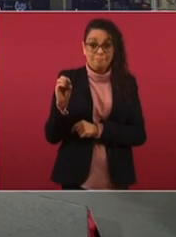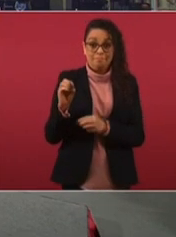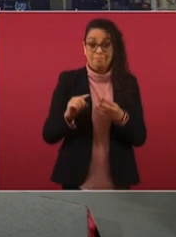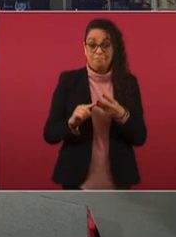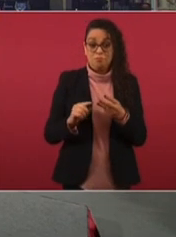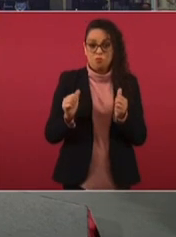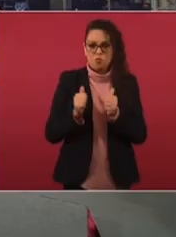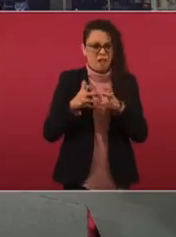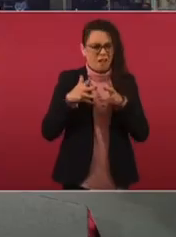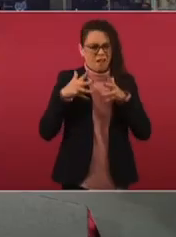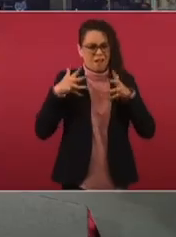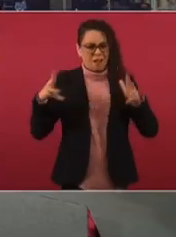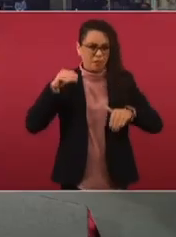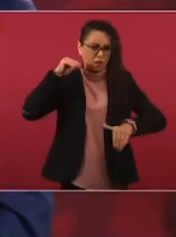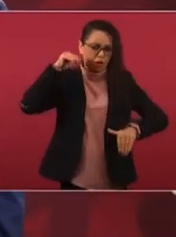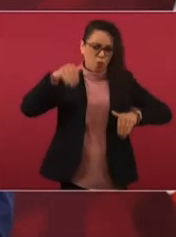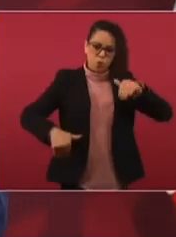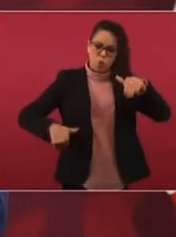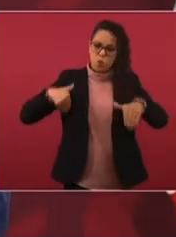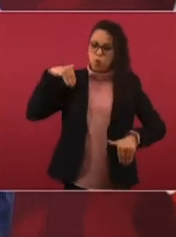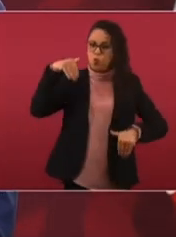con mansión alberca